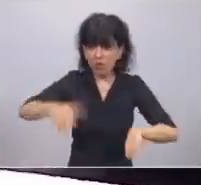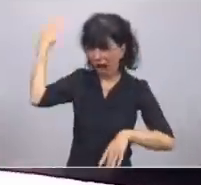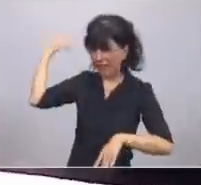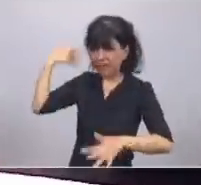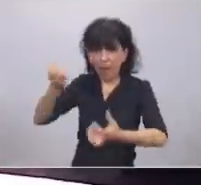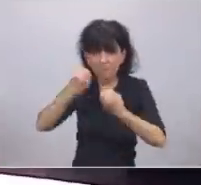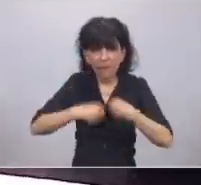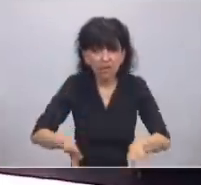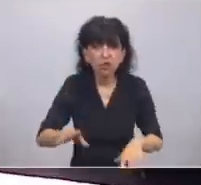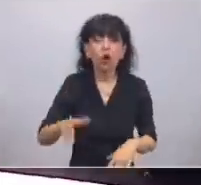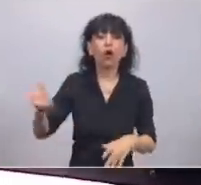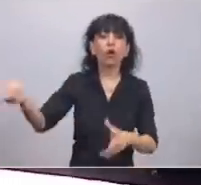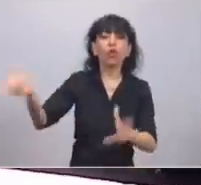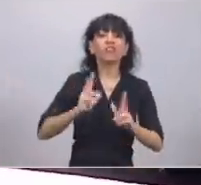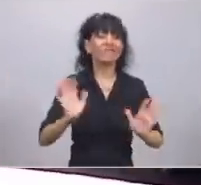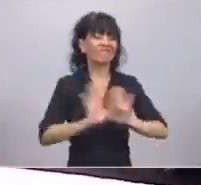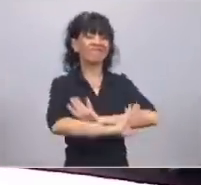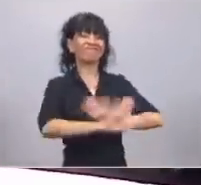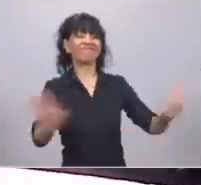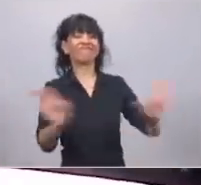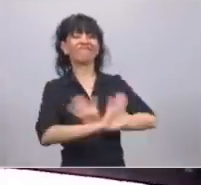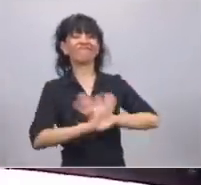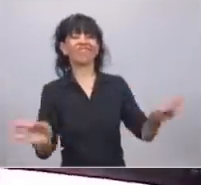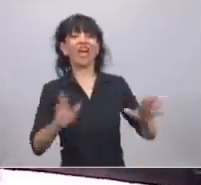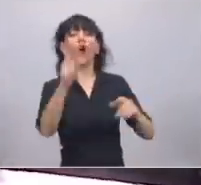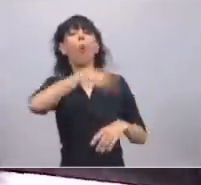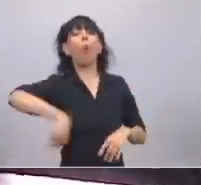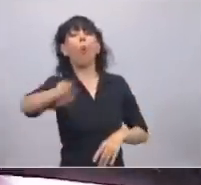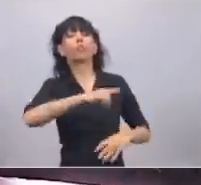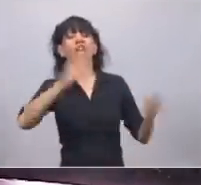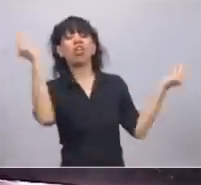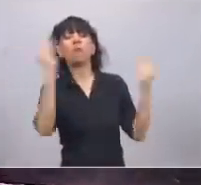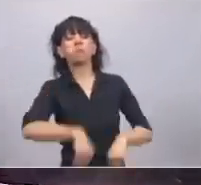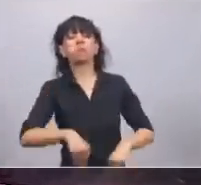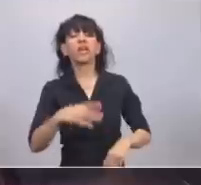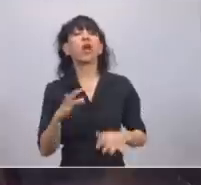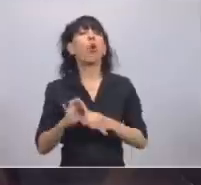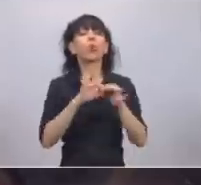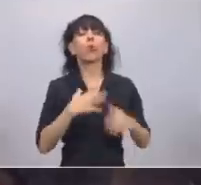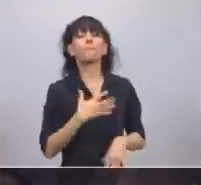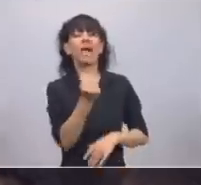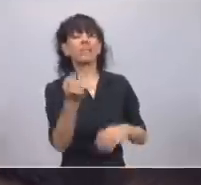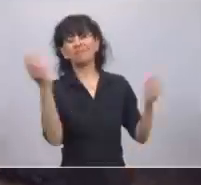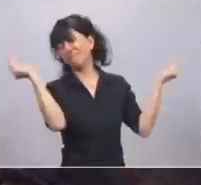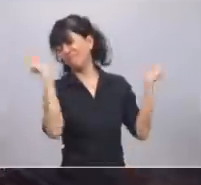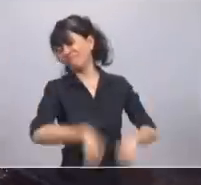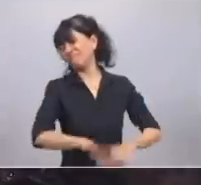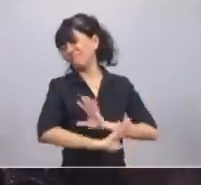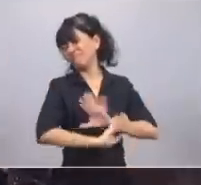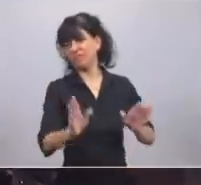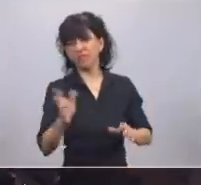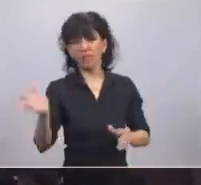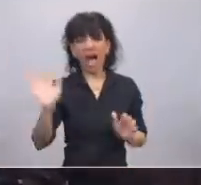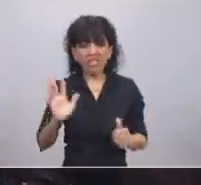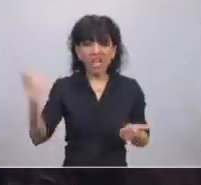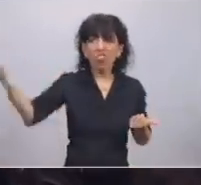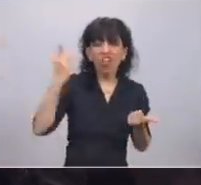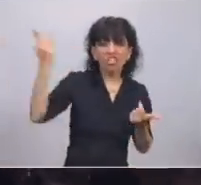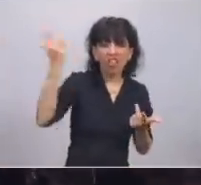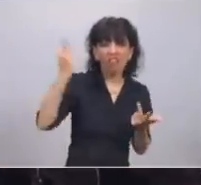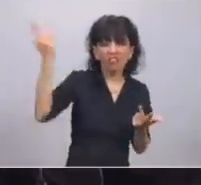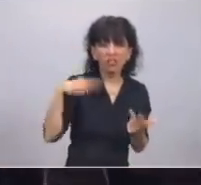que estábamos derrotados. Nos quisieron hacer creer que estábamos